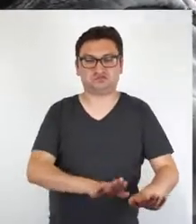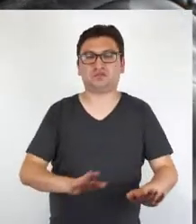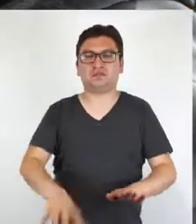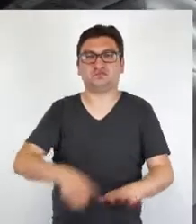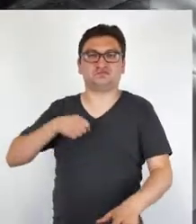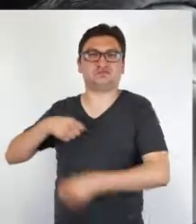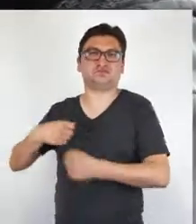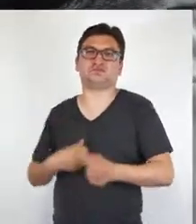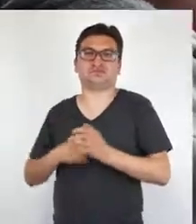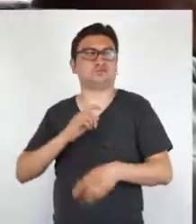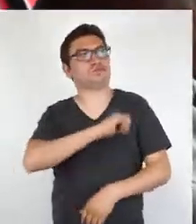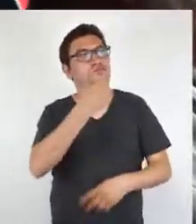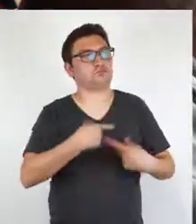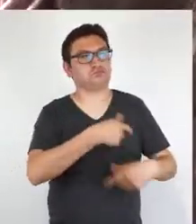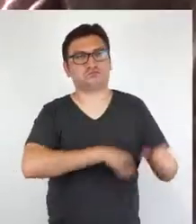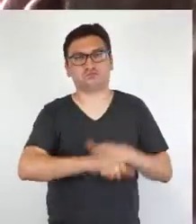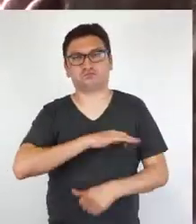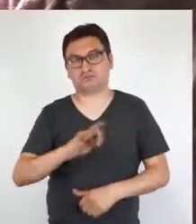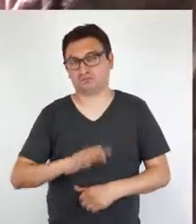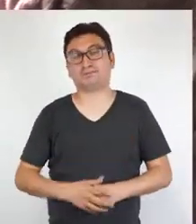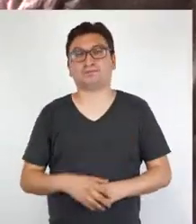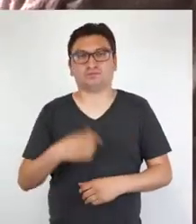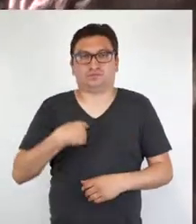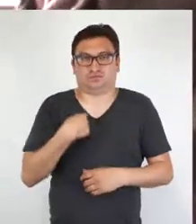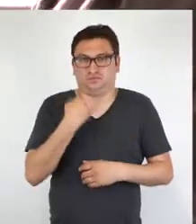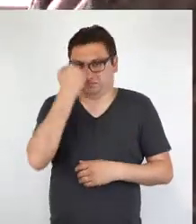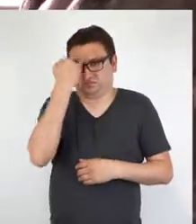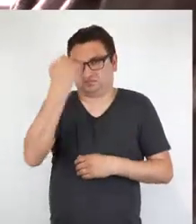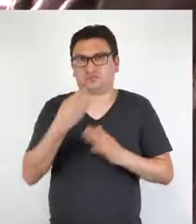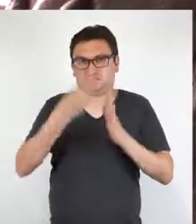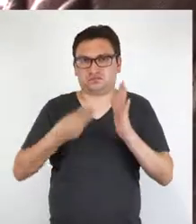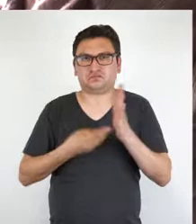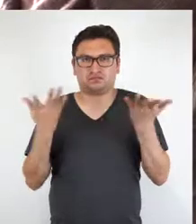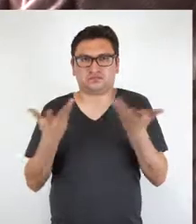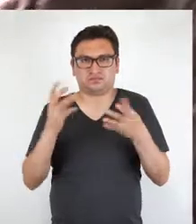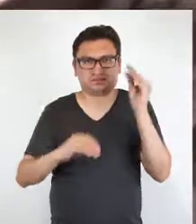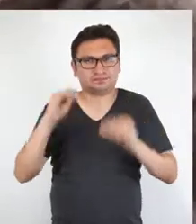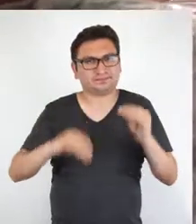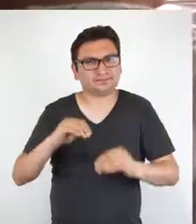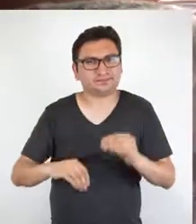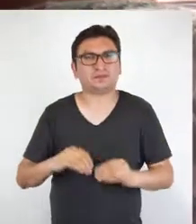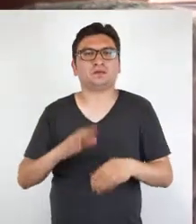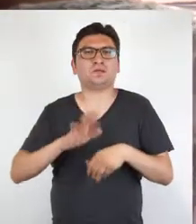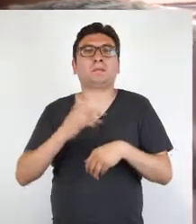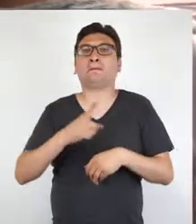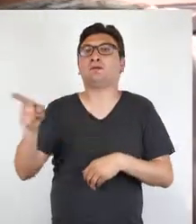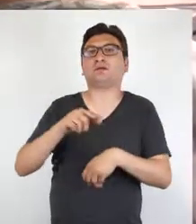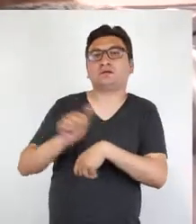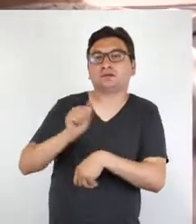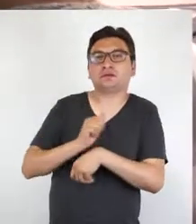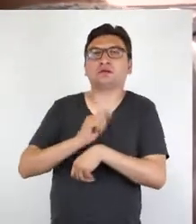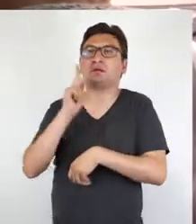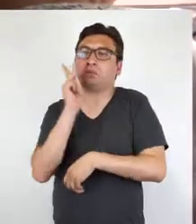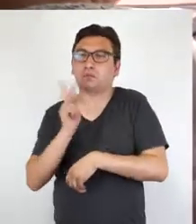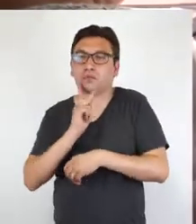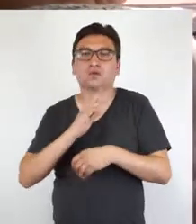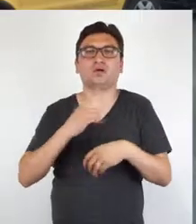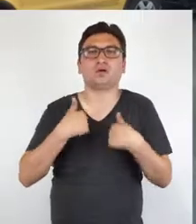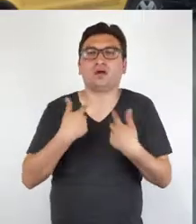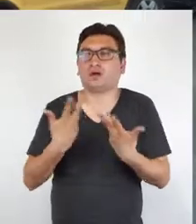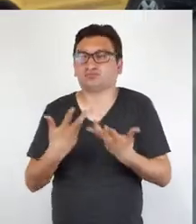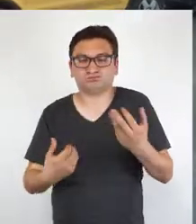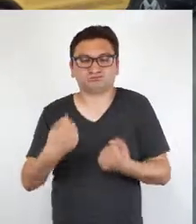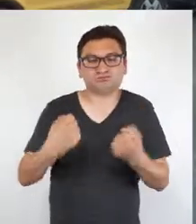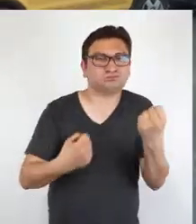el acelerador al momento. Mi oficio me obliga a desarrollarlo por la cuestión de probar los